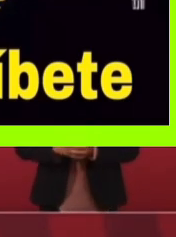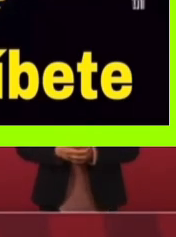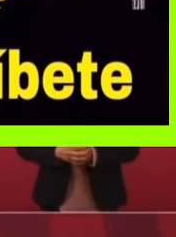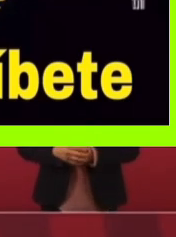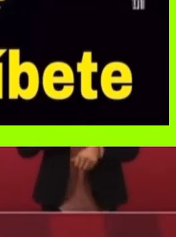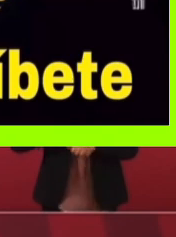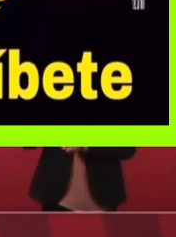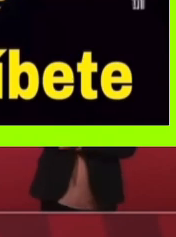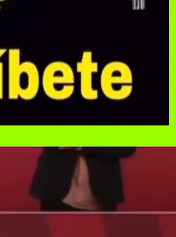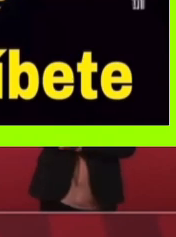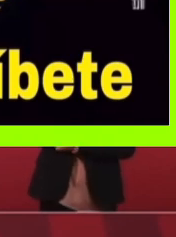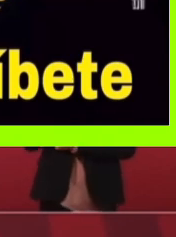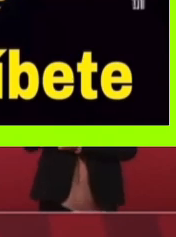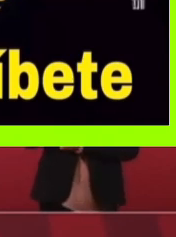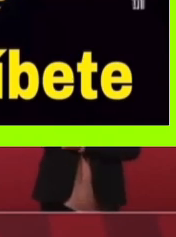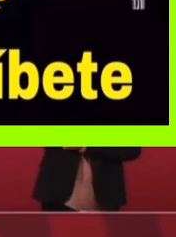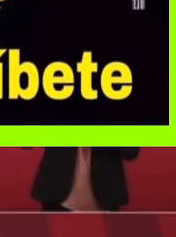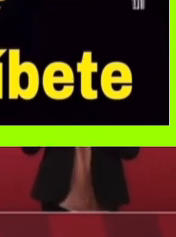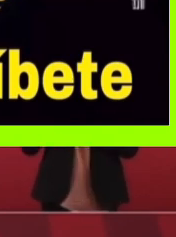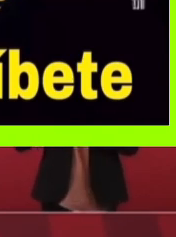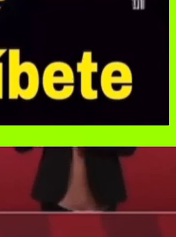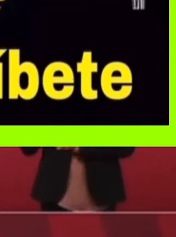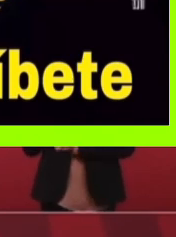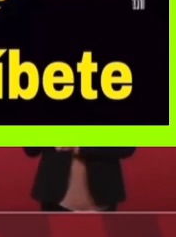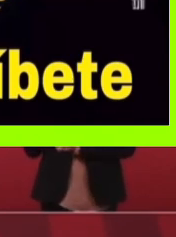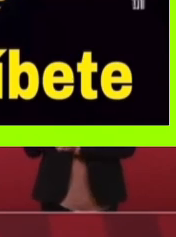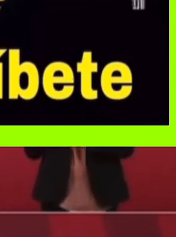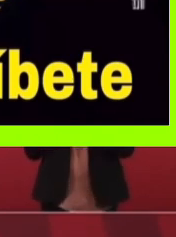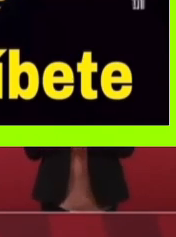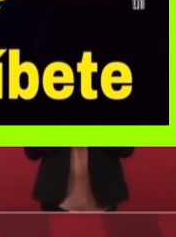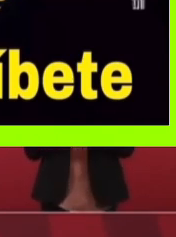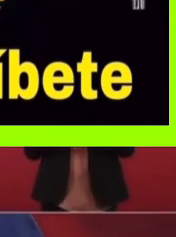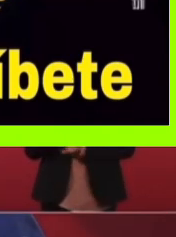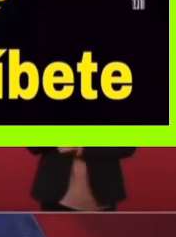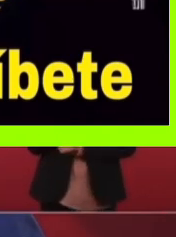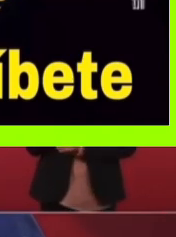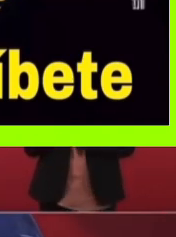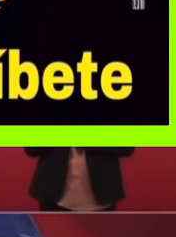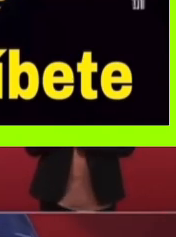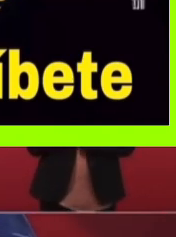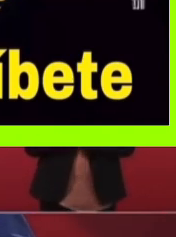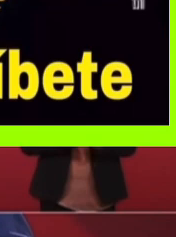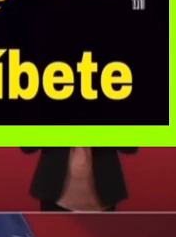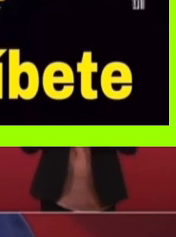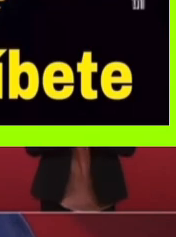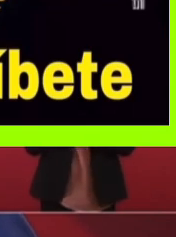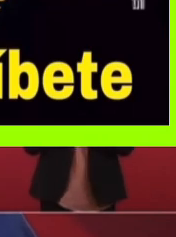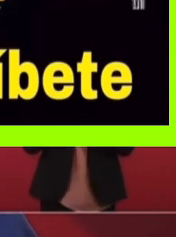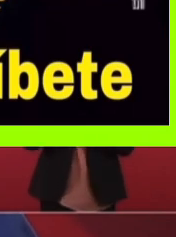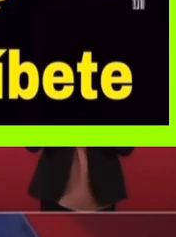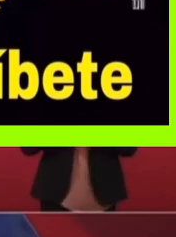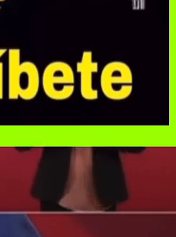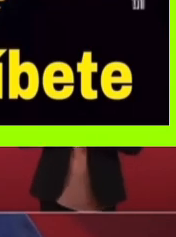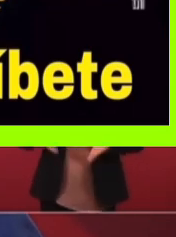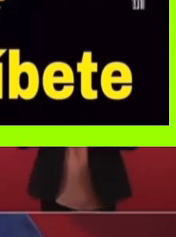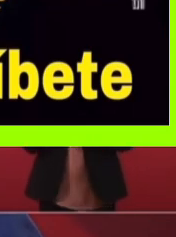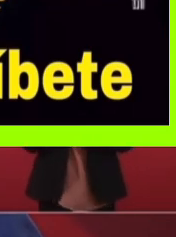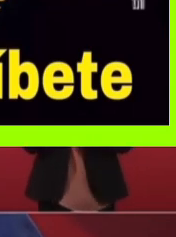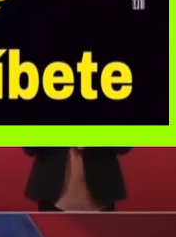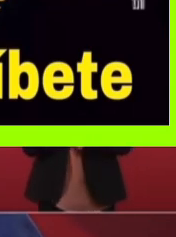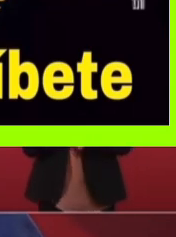más popular que él y Loret le puede ganar la presidencia así así De ese tamaño es su ira y es un ojo